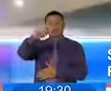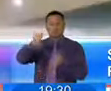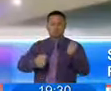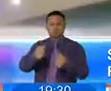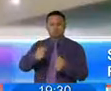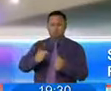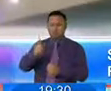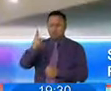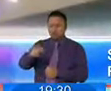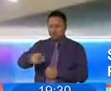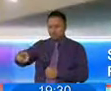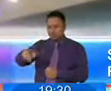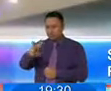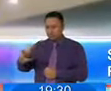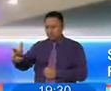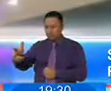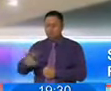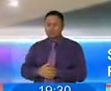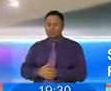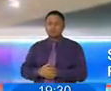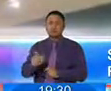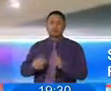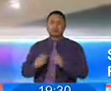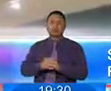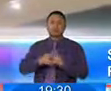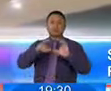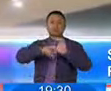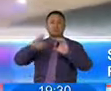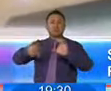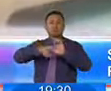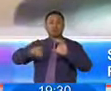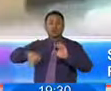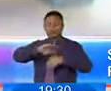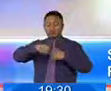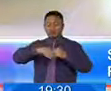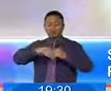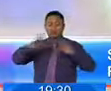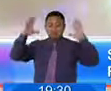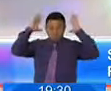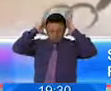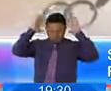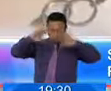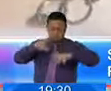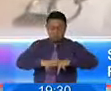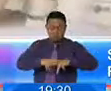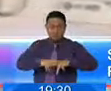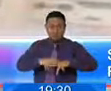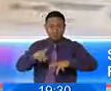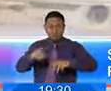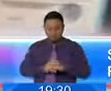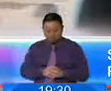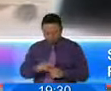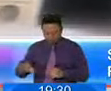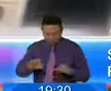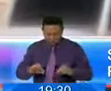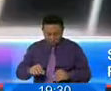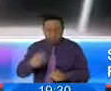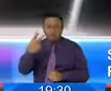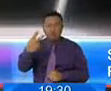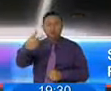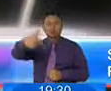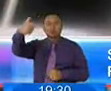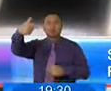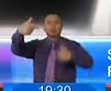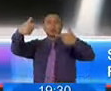marcha. Con las seguridades del caso, los ocupantes desembarcaron y todos al piso. En el registro aparecieron dos armas de fuego,